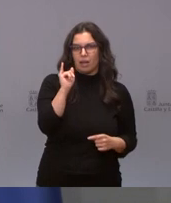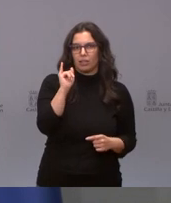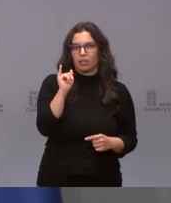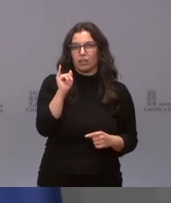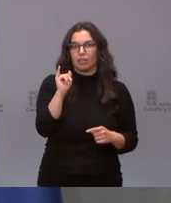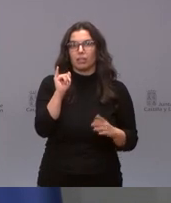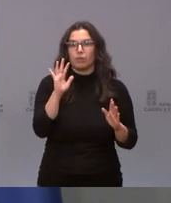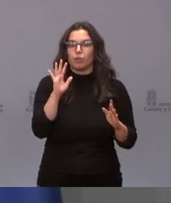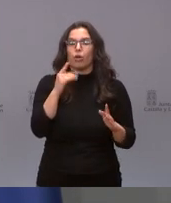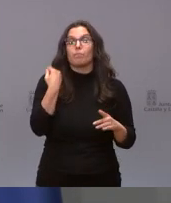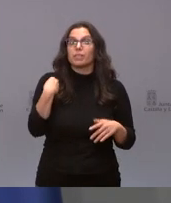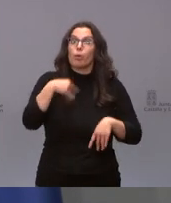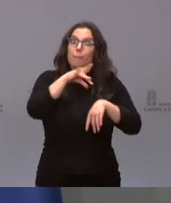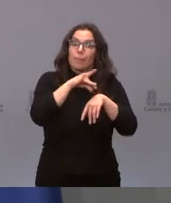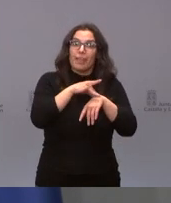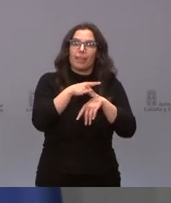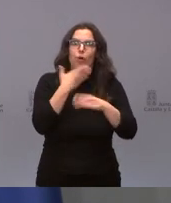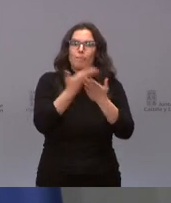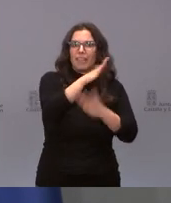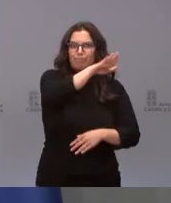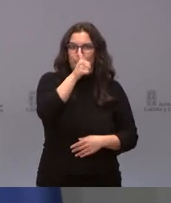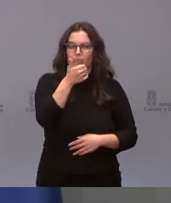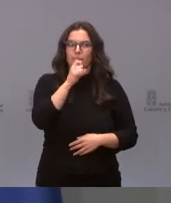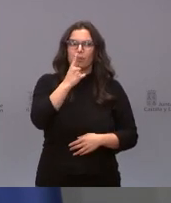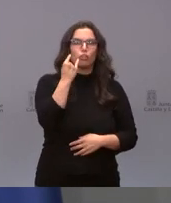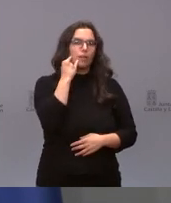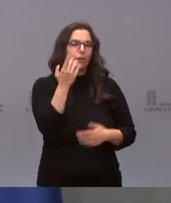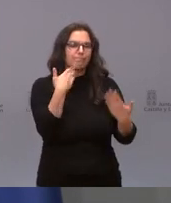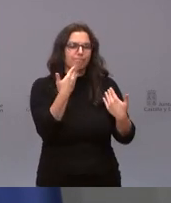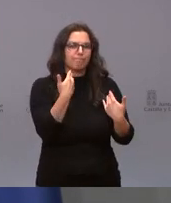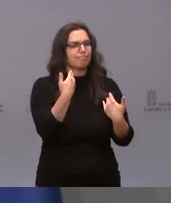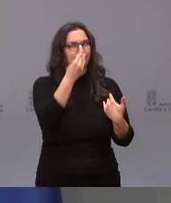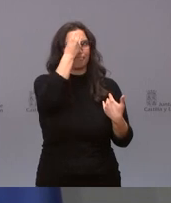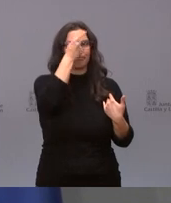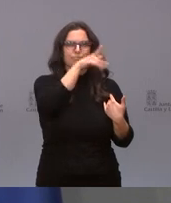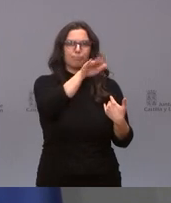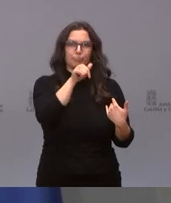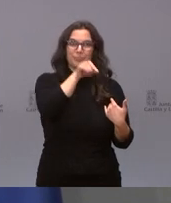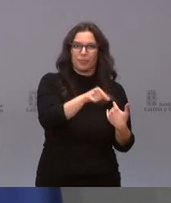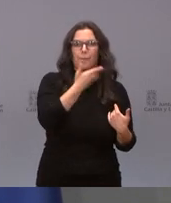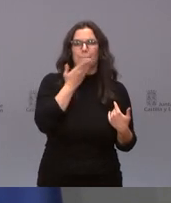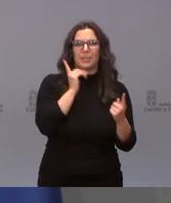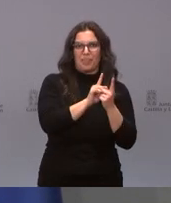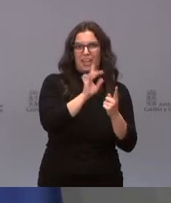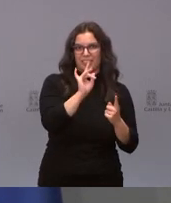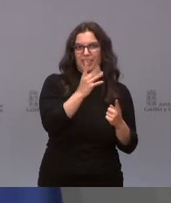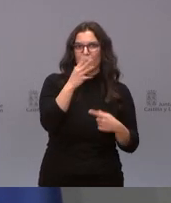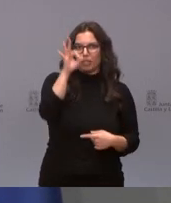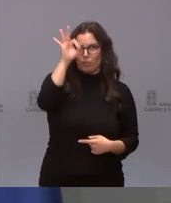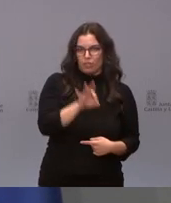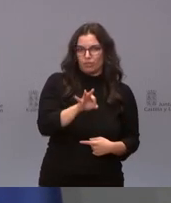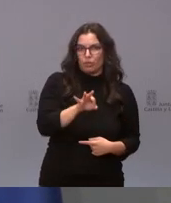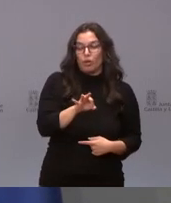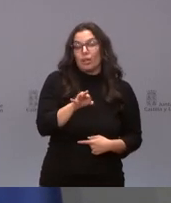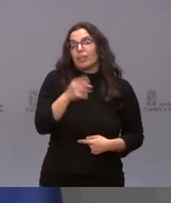vistas por el médico y el médico cuando decide que lo tiene que ver lo tiene que ver lo demás pues yo creo que va a ser cuestión de tiempo de irla